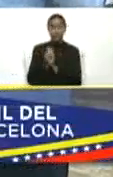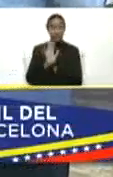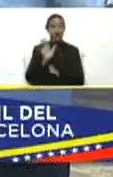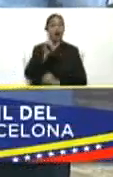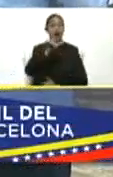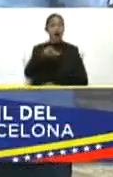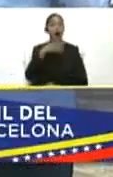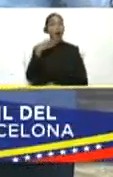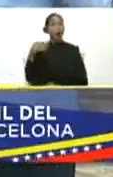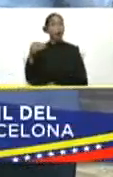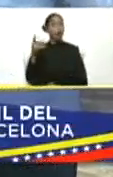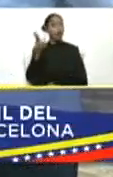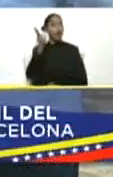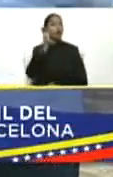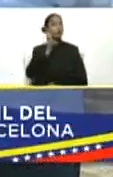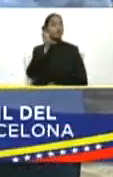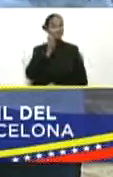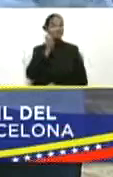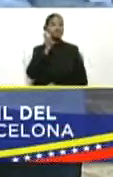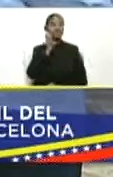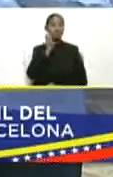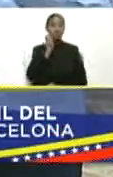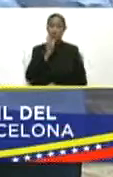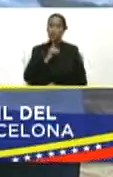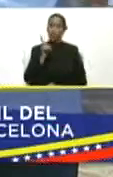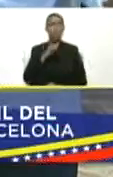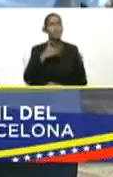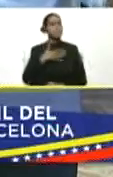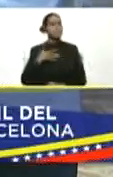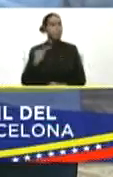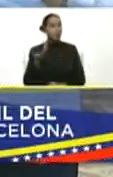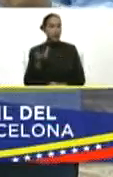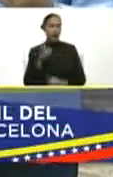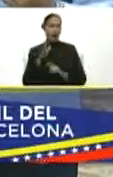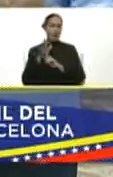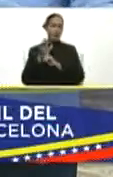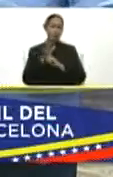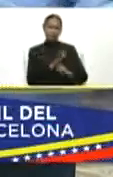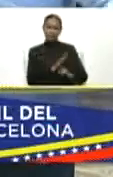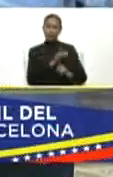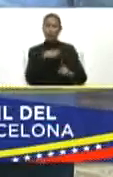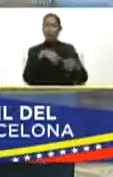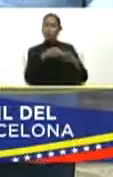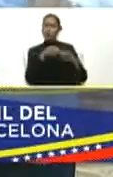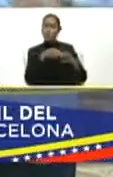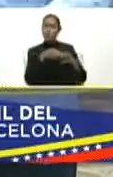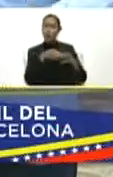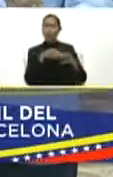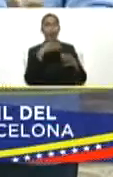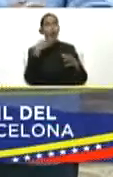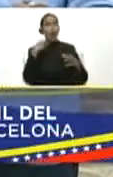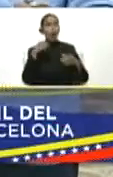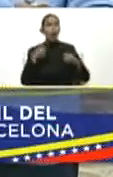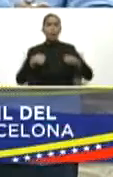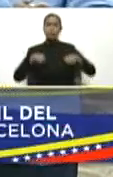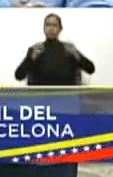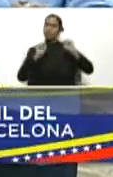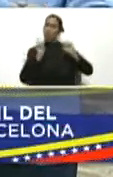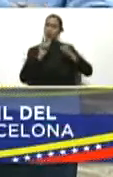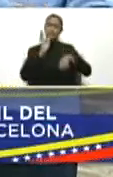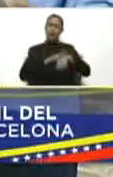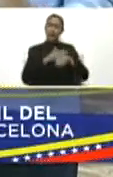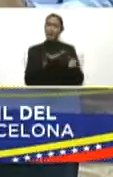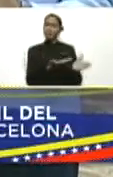escuchando. ¿Ves? No hay que estigmatizar a esos muchachos, hay que tenderle la mano. Venga, muchachos, a hacer deporte.